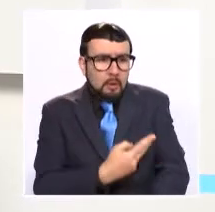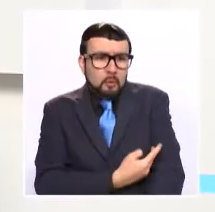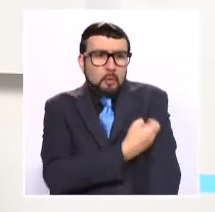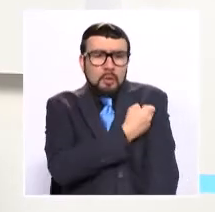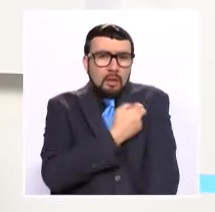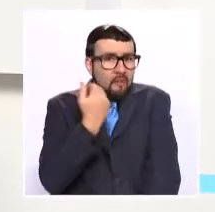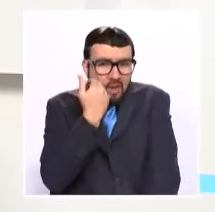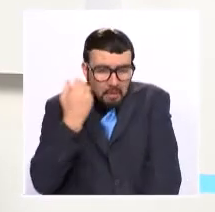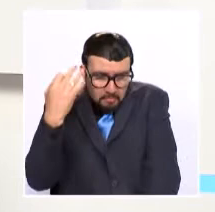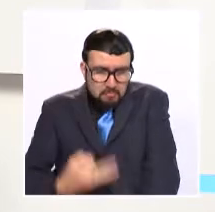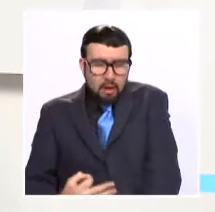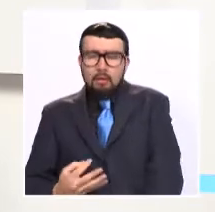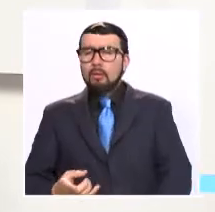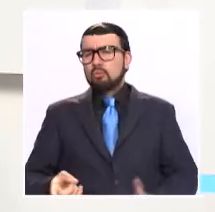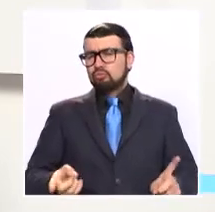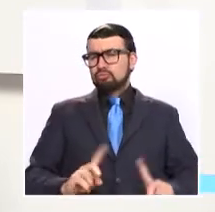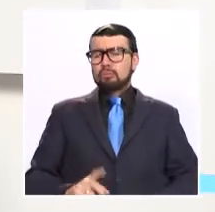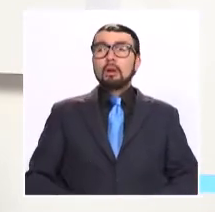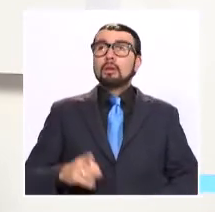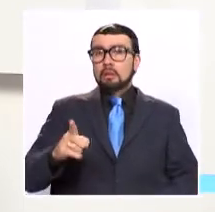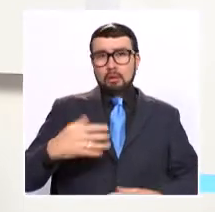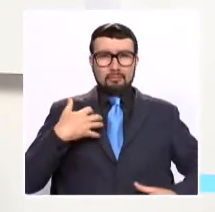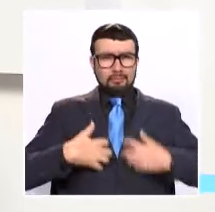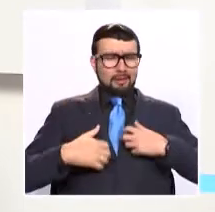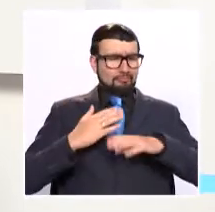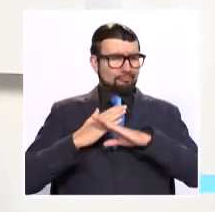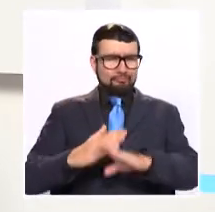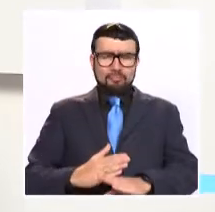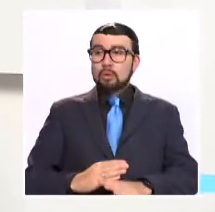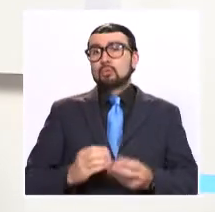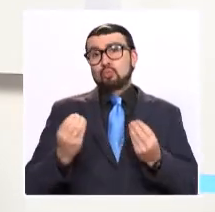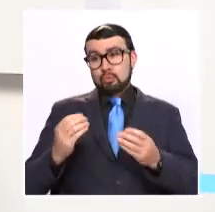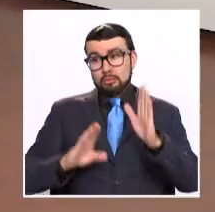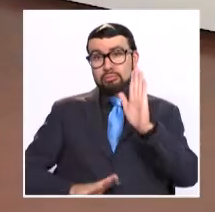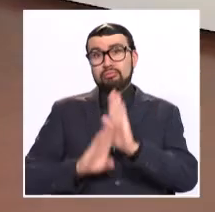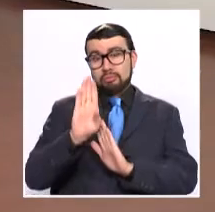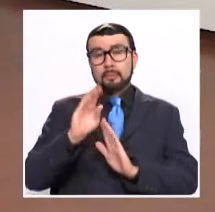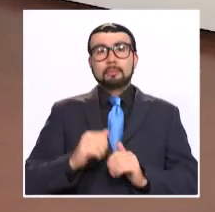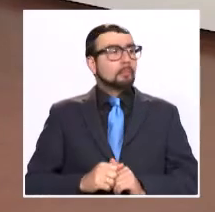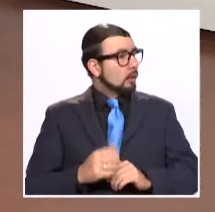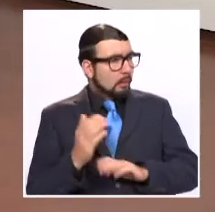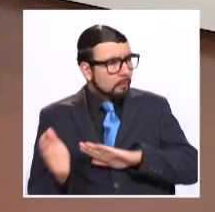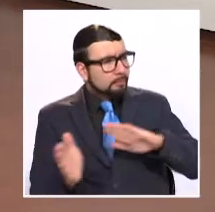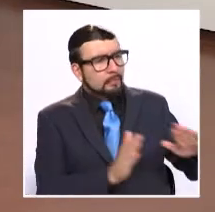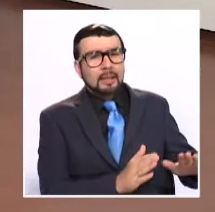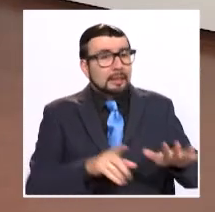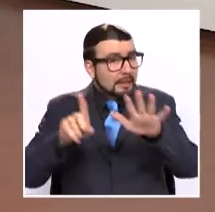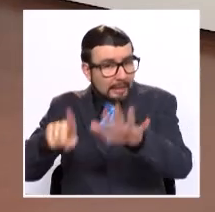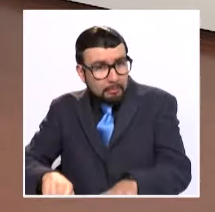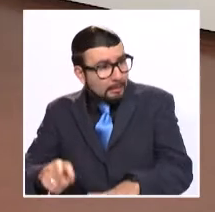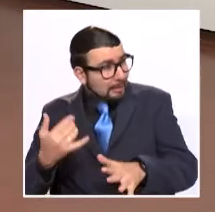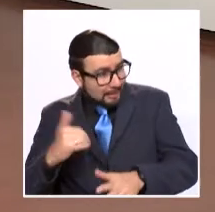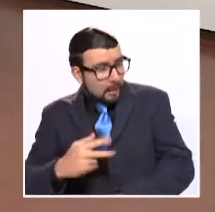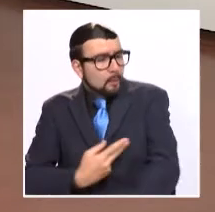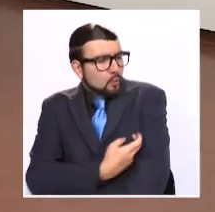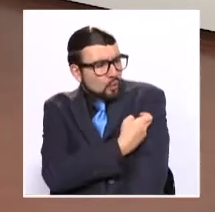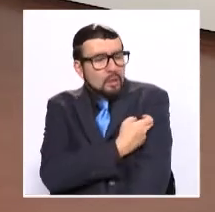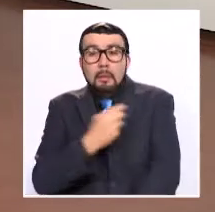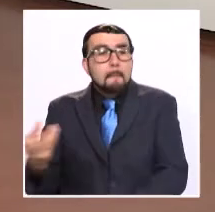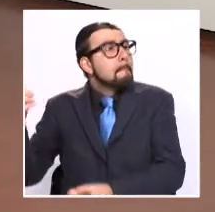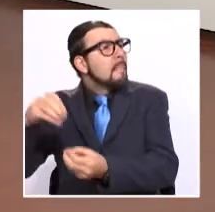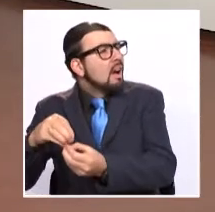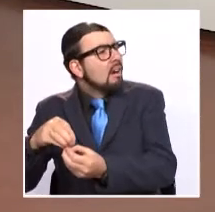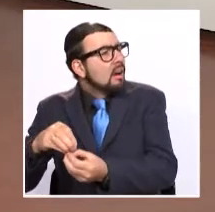que perderle miedo porque realmente los beneficios son muchos. Bueno, pasaron los 6 meses, ¿cuál sigue? Ya nos vamos hasta el